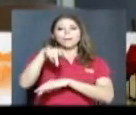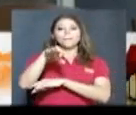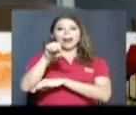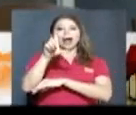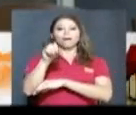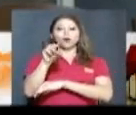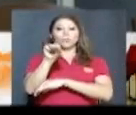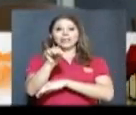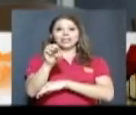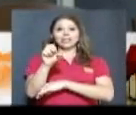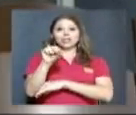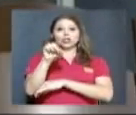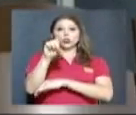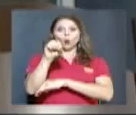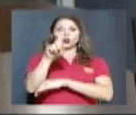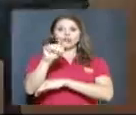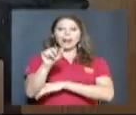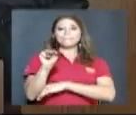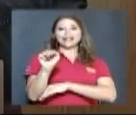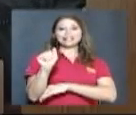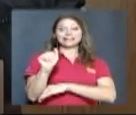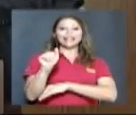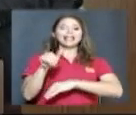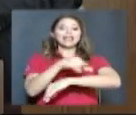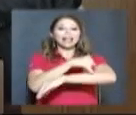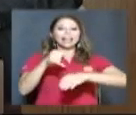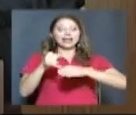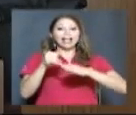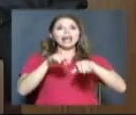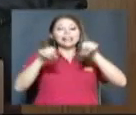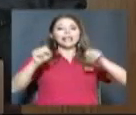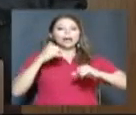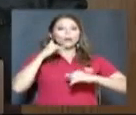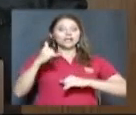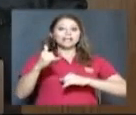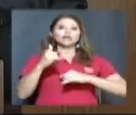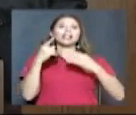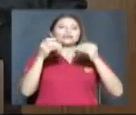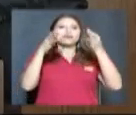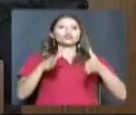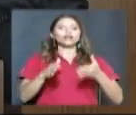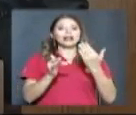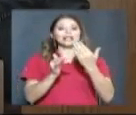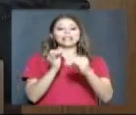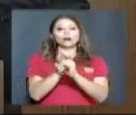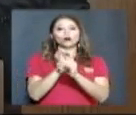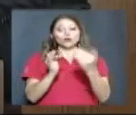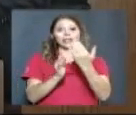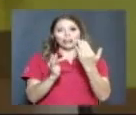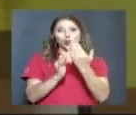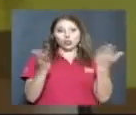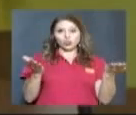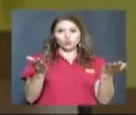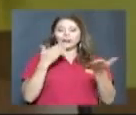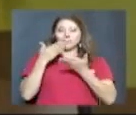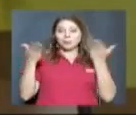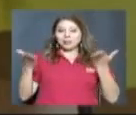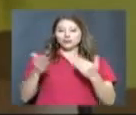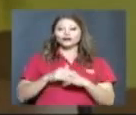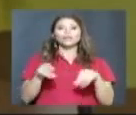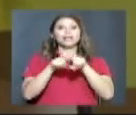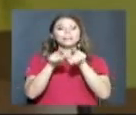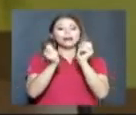máster en Ingeniería y Telecomunicaciones y es profesor del Instituto Tecnológico. Bienvenido, Pablo y Germán. Gracias. También tenemos con